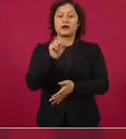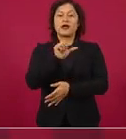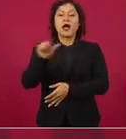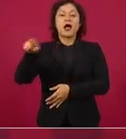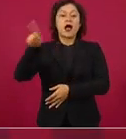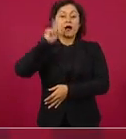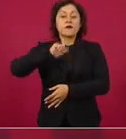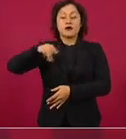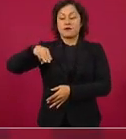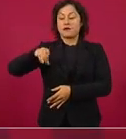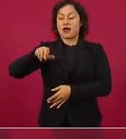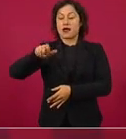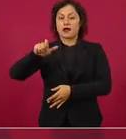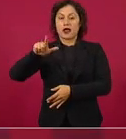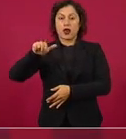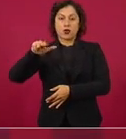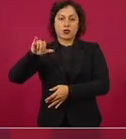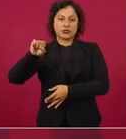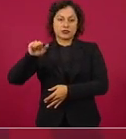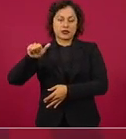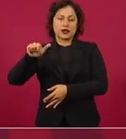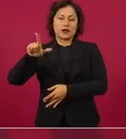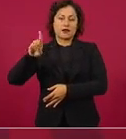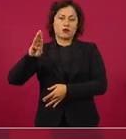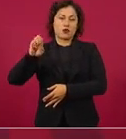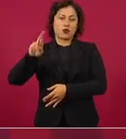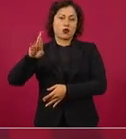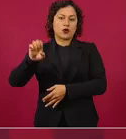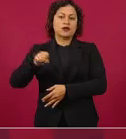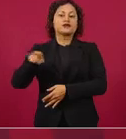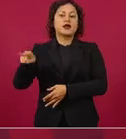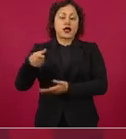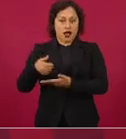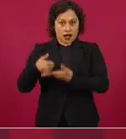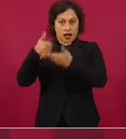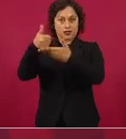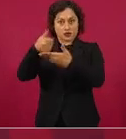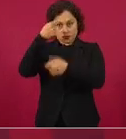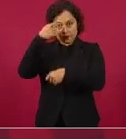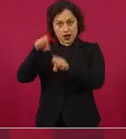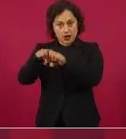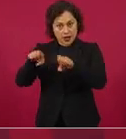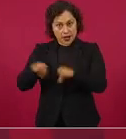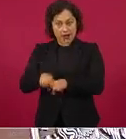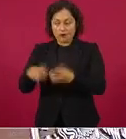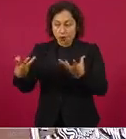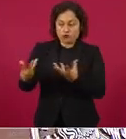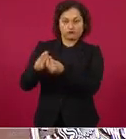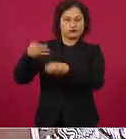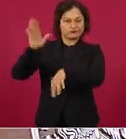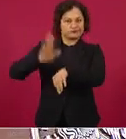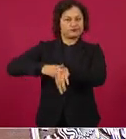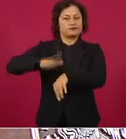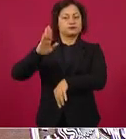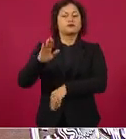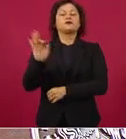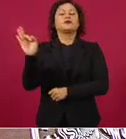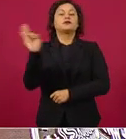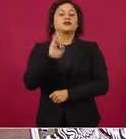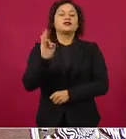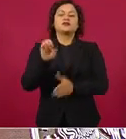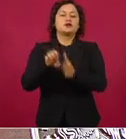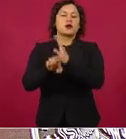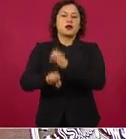Luisa Albores que incluso se refuerce el equipo, y que si son